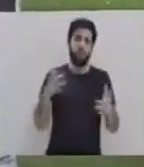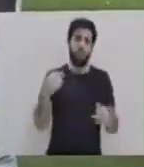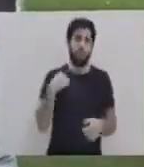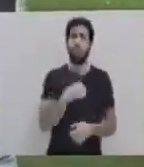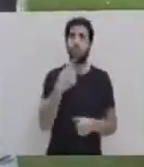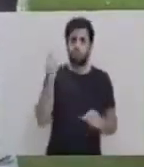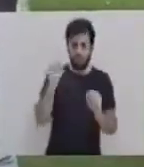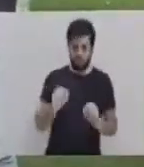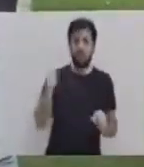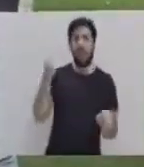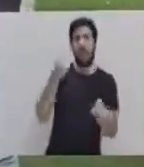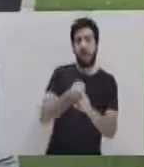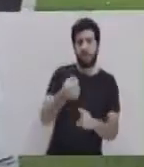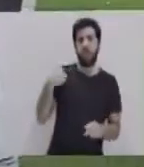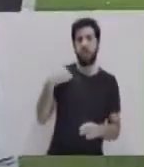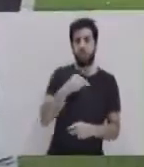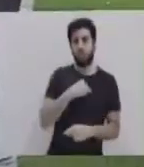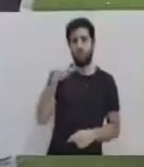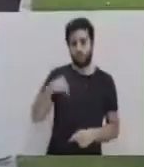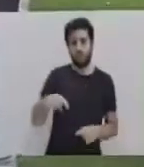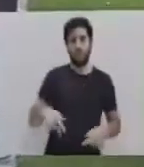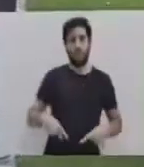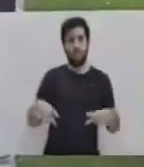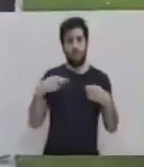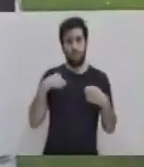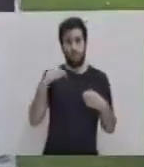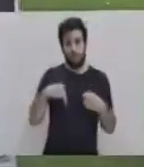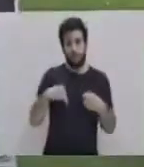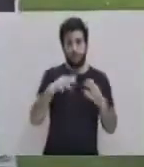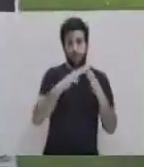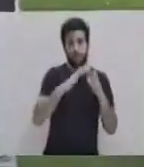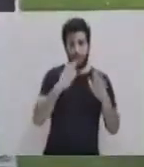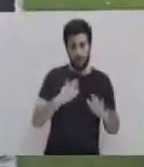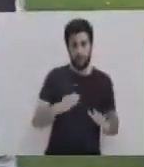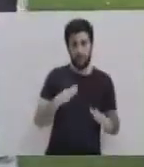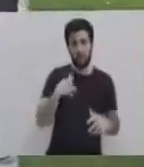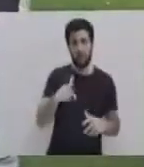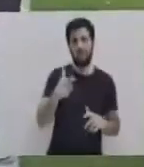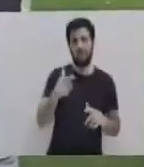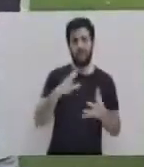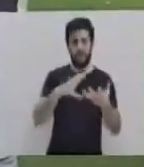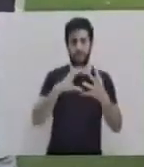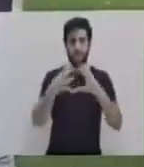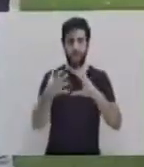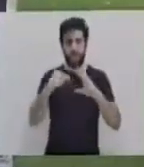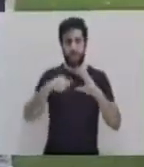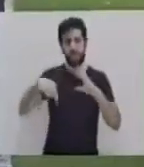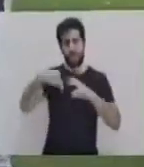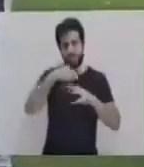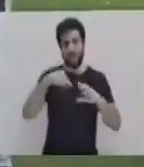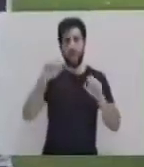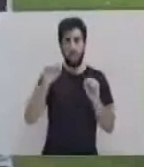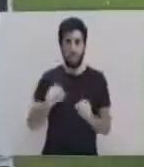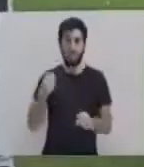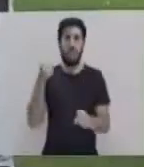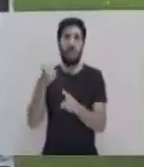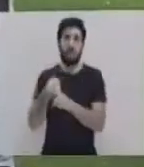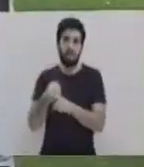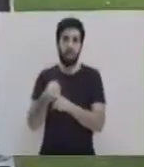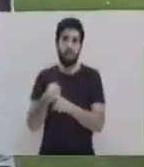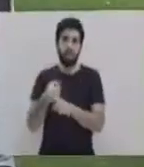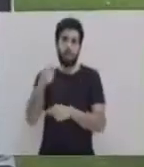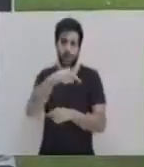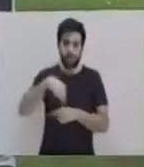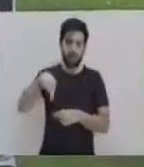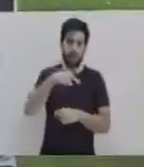a nosotros como personas y también a todos los seres vivos que pues forman parte del planeta Tierra y que pueden verse afectados también